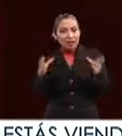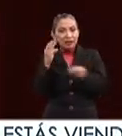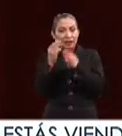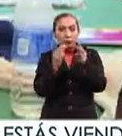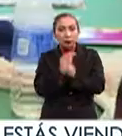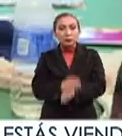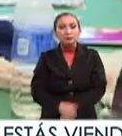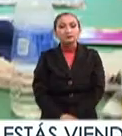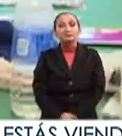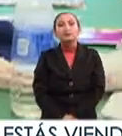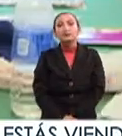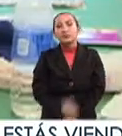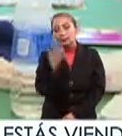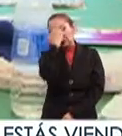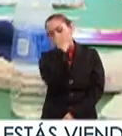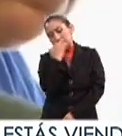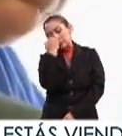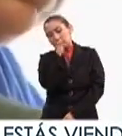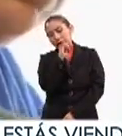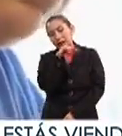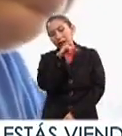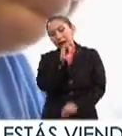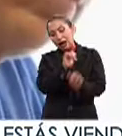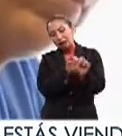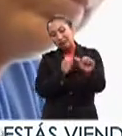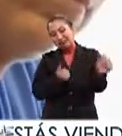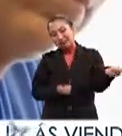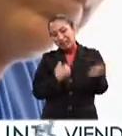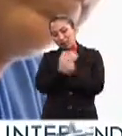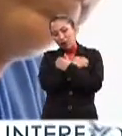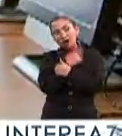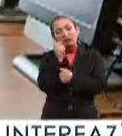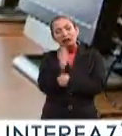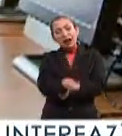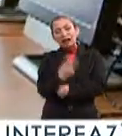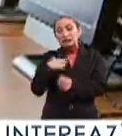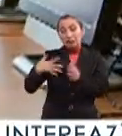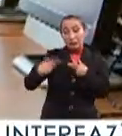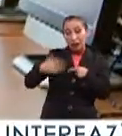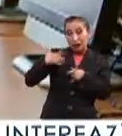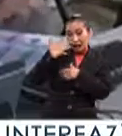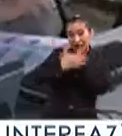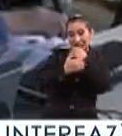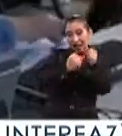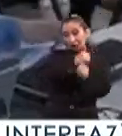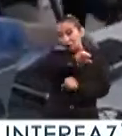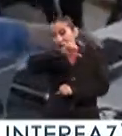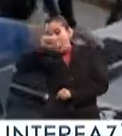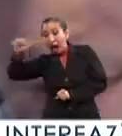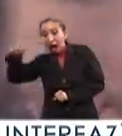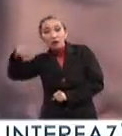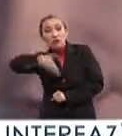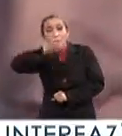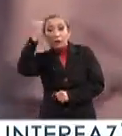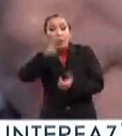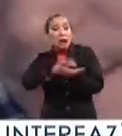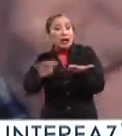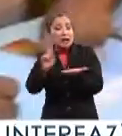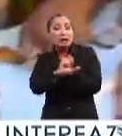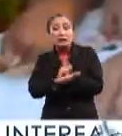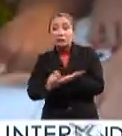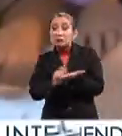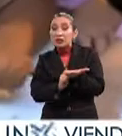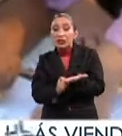mundo. De acuerdo con el INEA, el rezago educativo se refiere a la población de 15 años y más que no sabe leer y